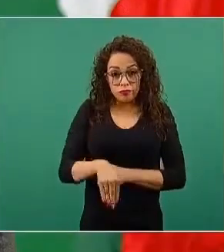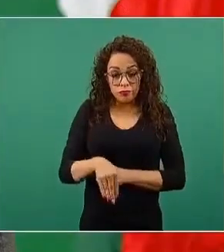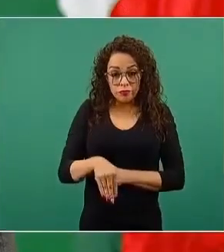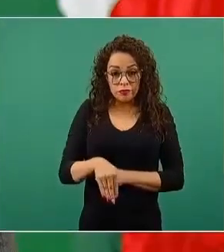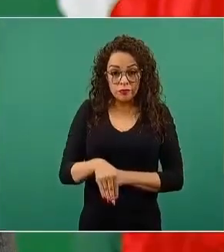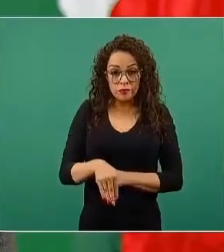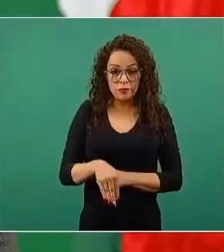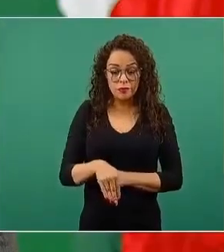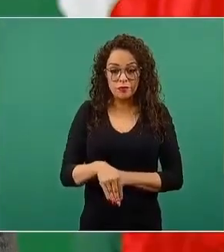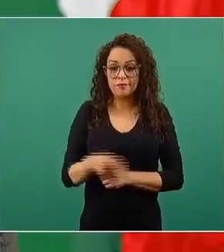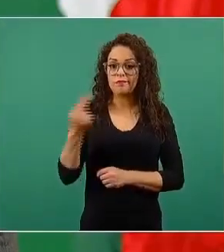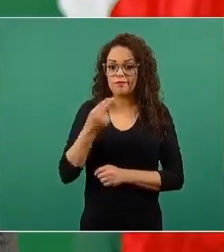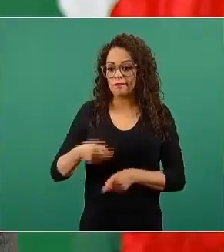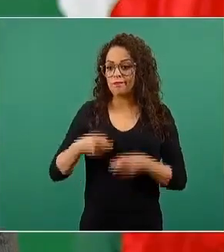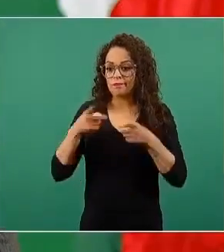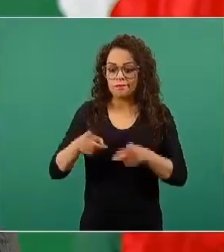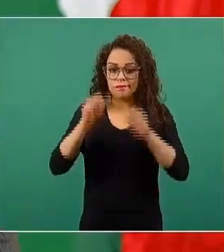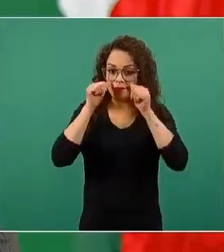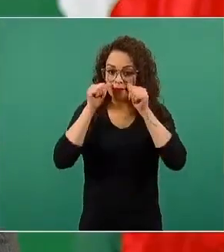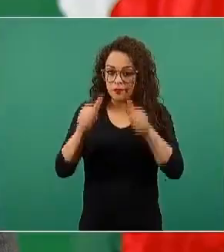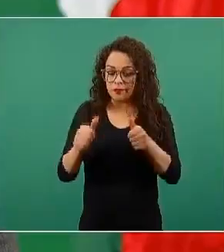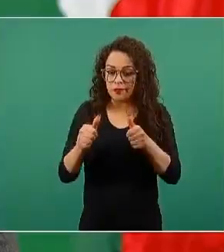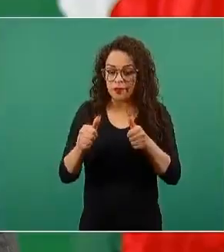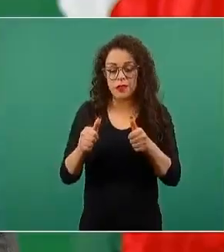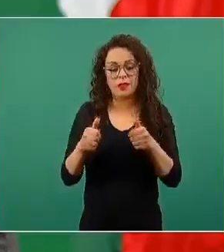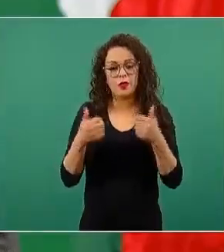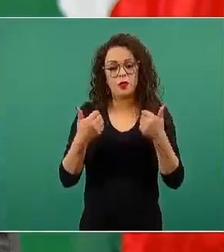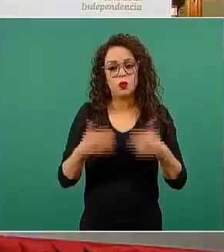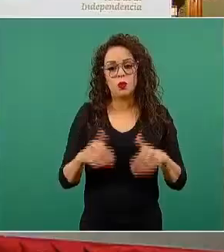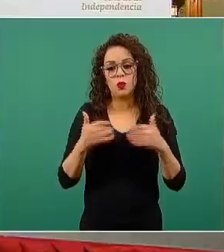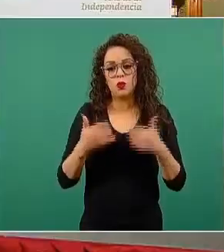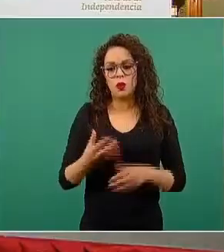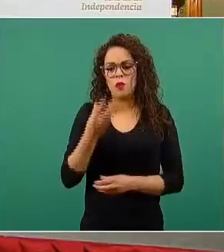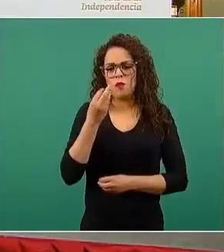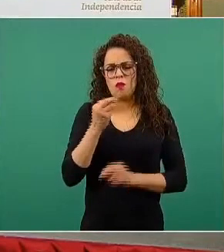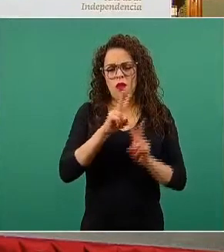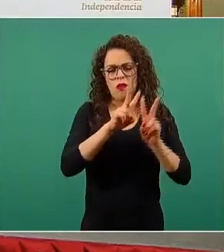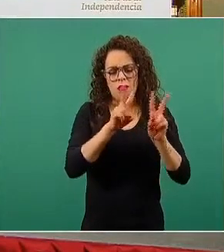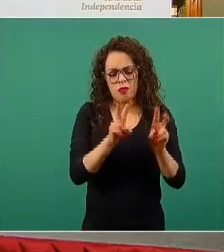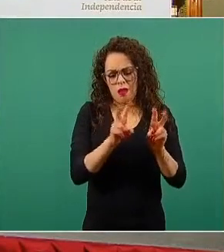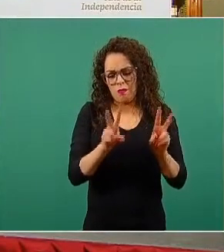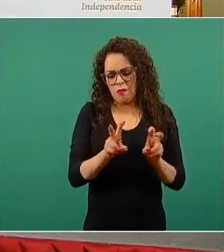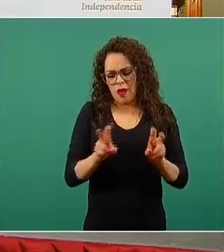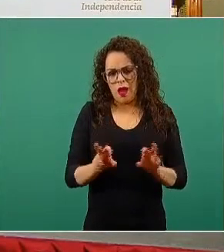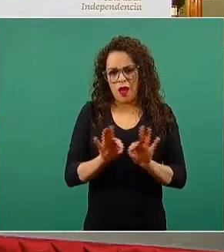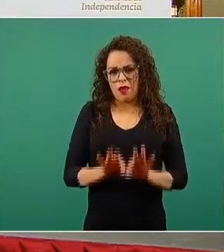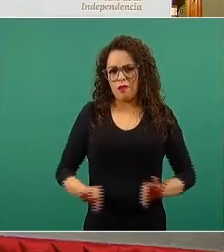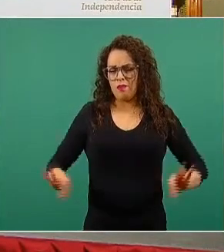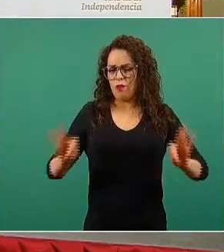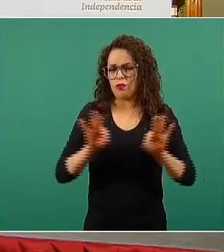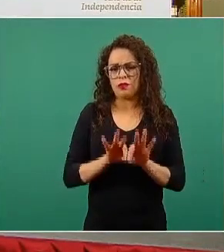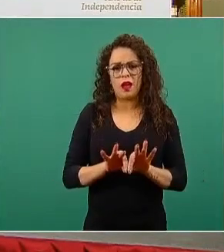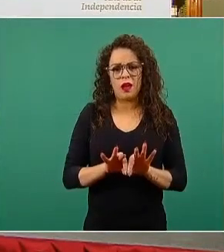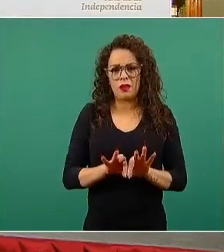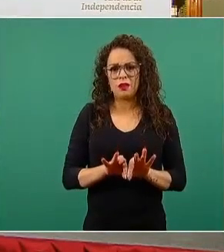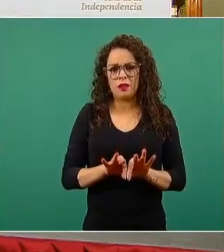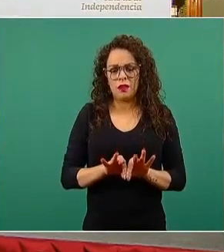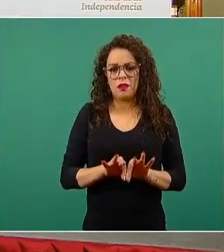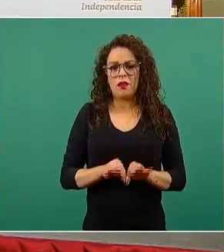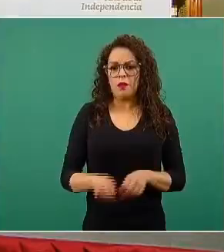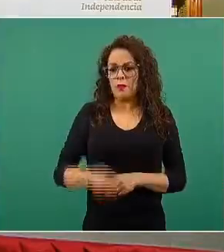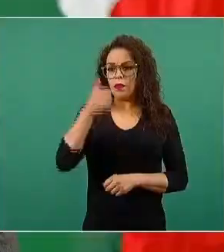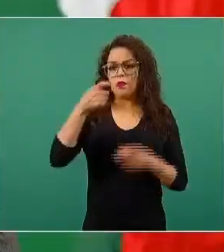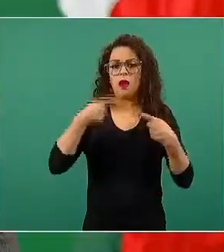que tuvimos que atender. Es decir, hay un número de temas importantes. La primera defunción en personal de